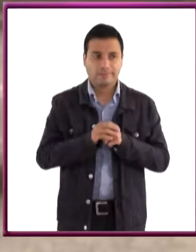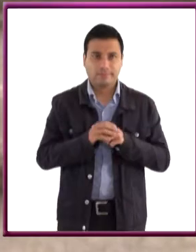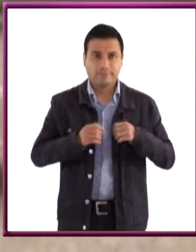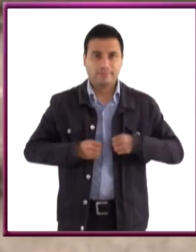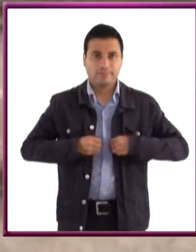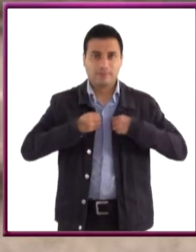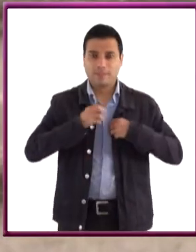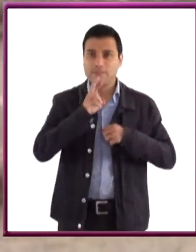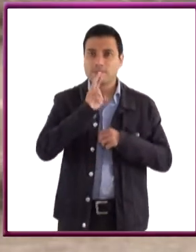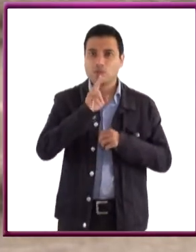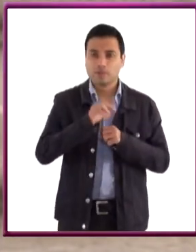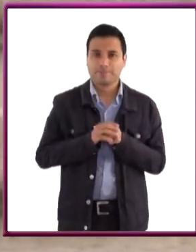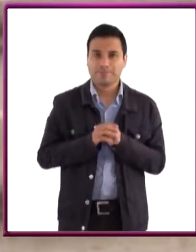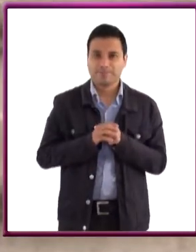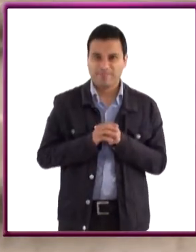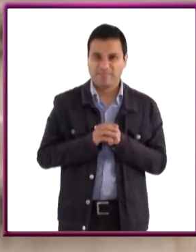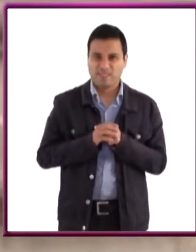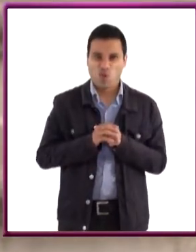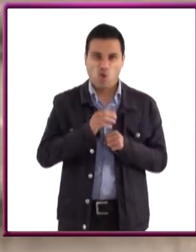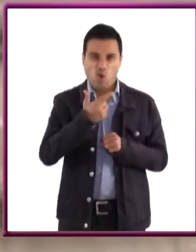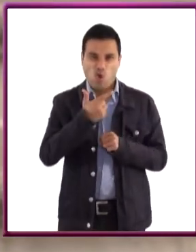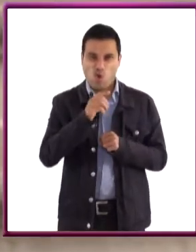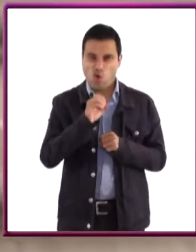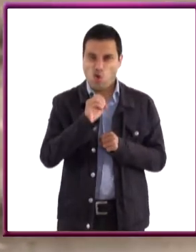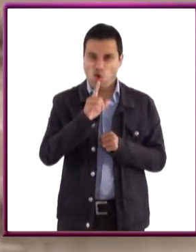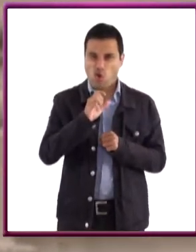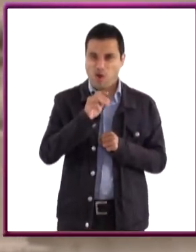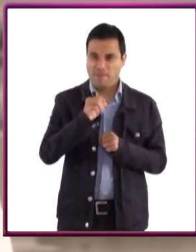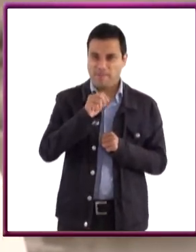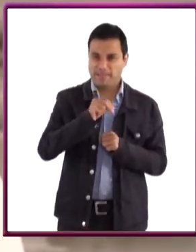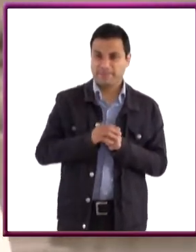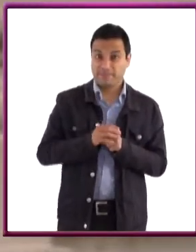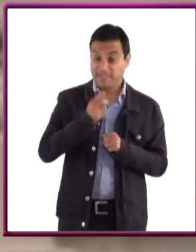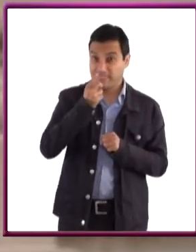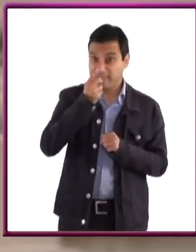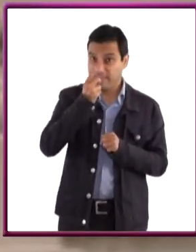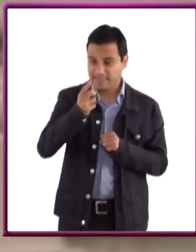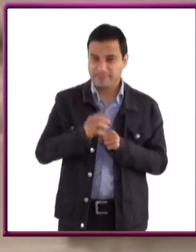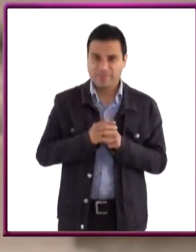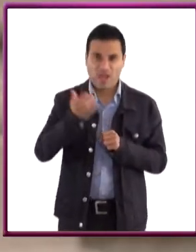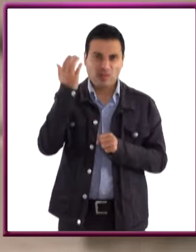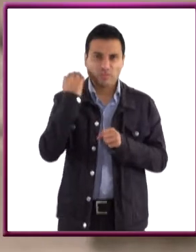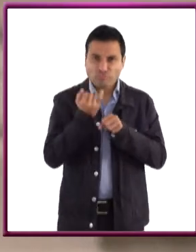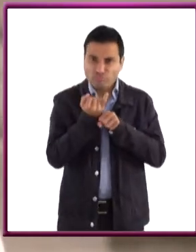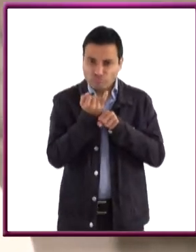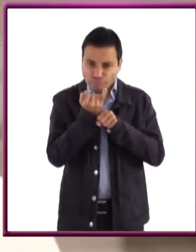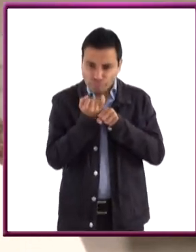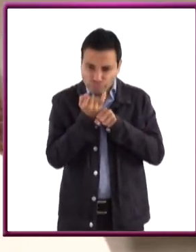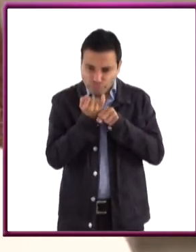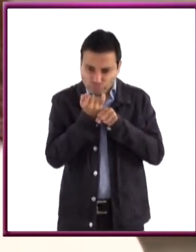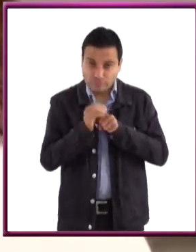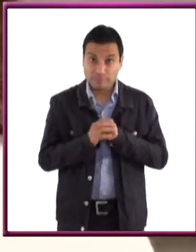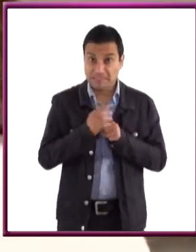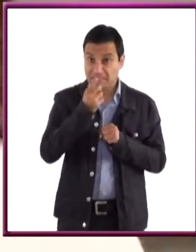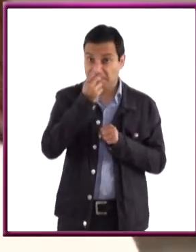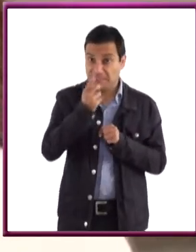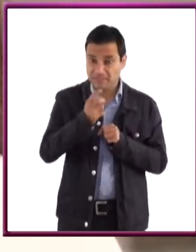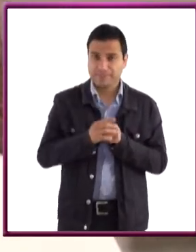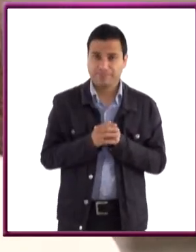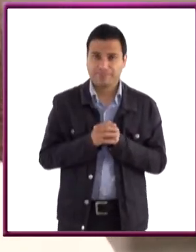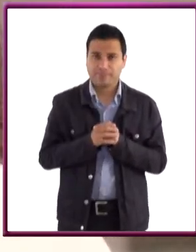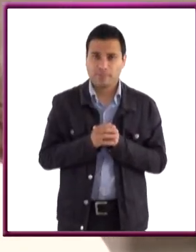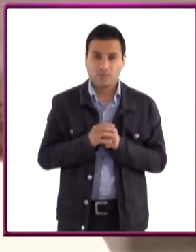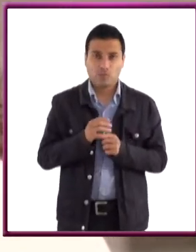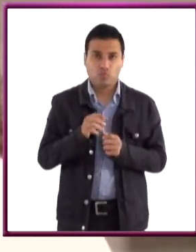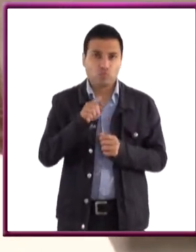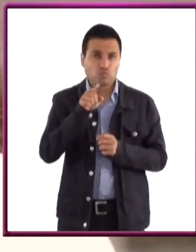académico. Daniel Goleman, renombrado psicólogo y periodista, después de hacer una larga investigación, asegura que la